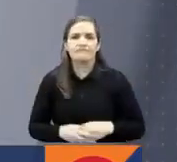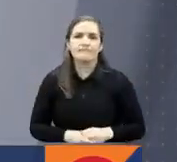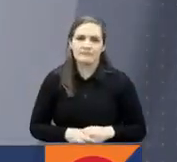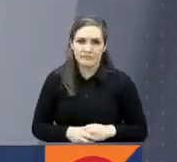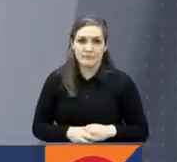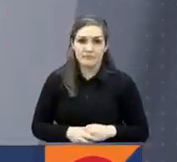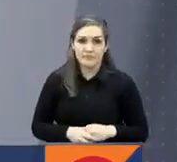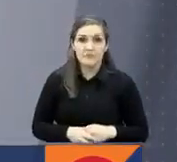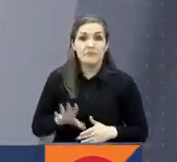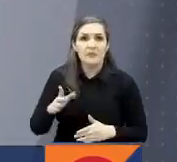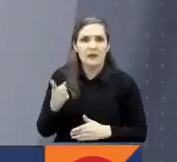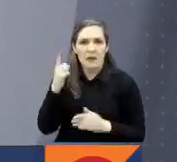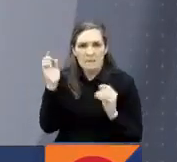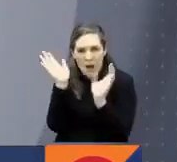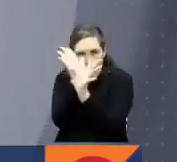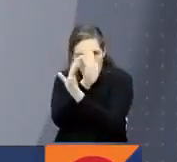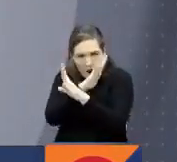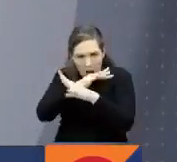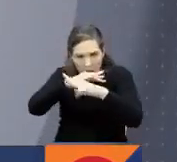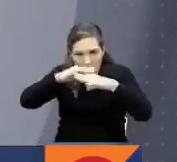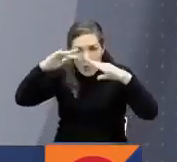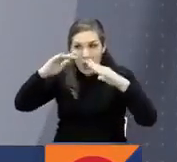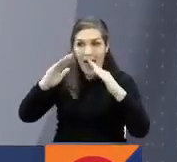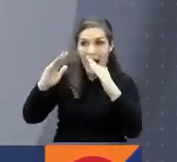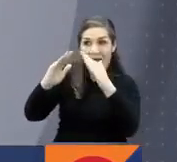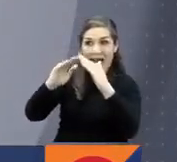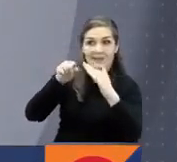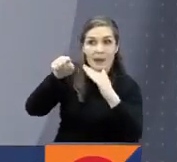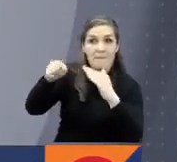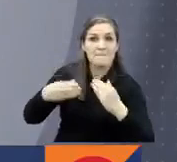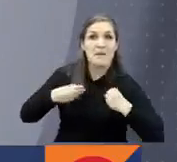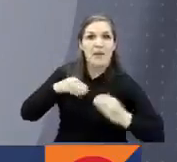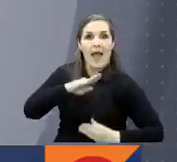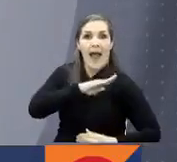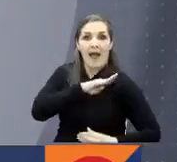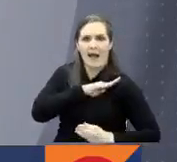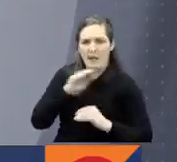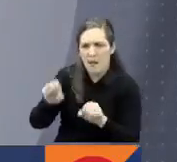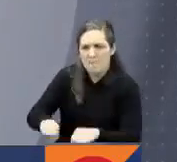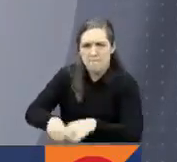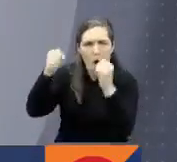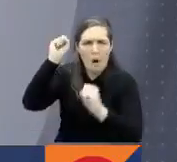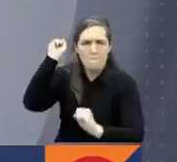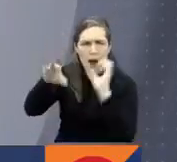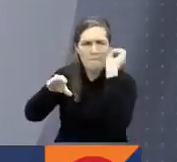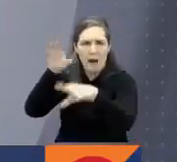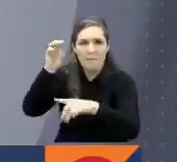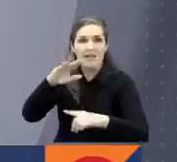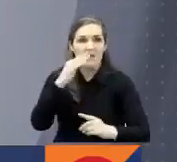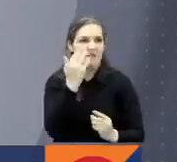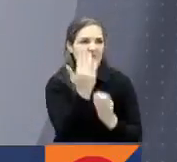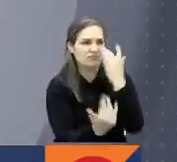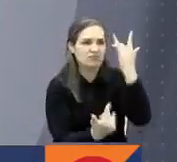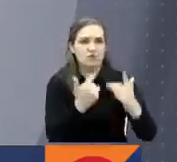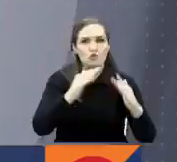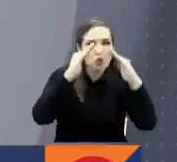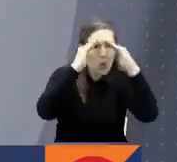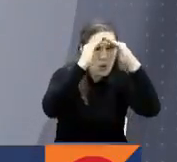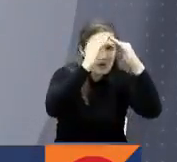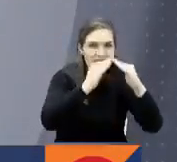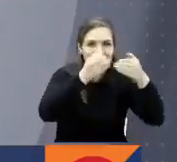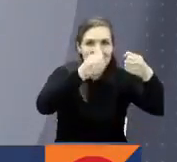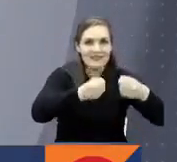Horas antes, encapuchados atacaron a piedra la casa del alcalde, también incineraron un CAI de la policía y afectaron varias sedes de instituciones del